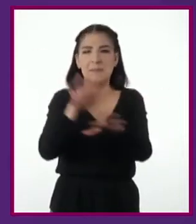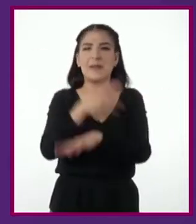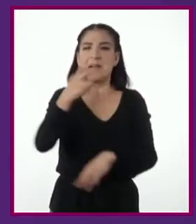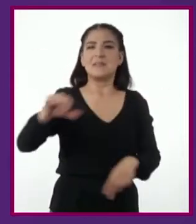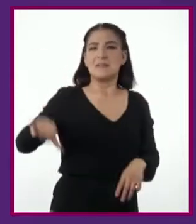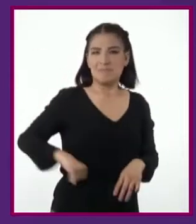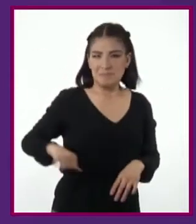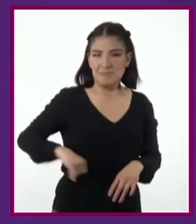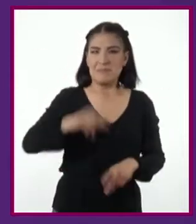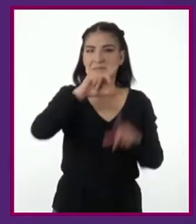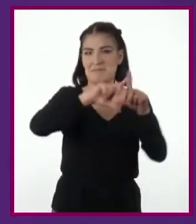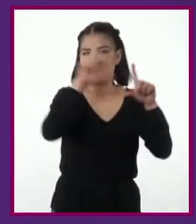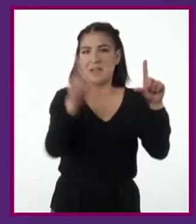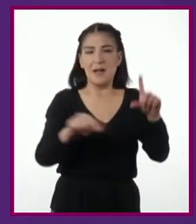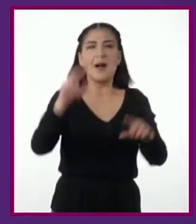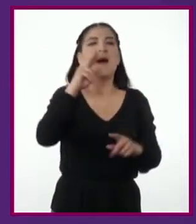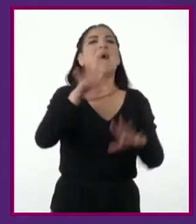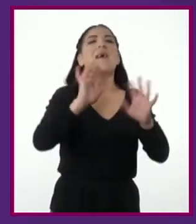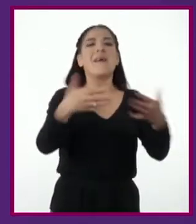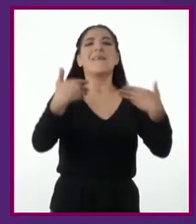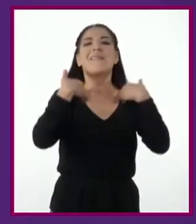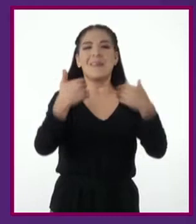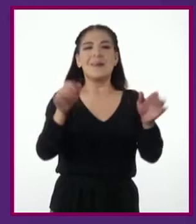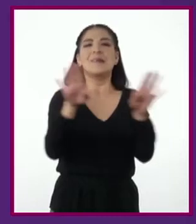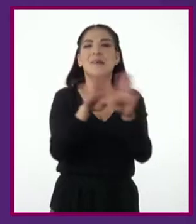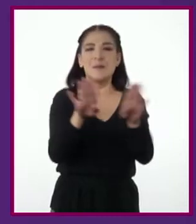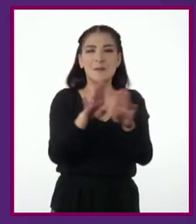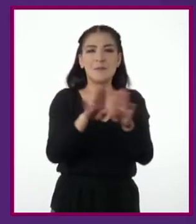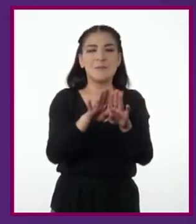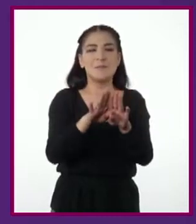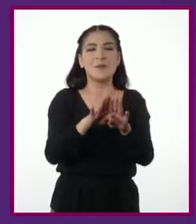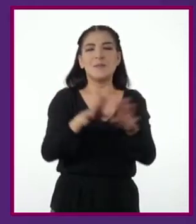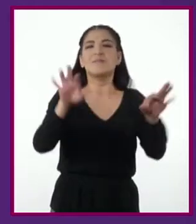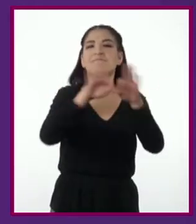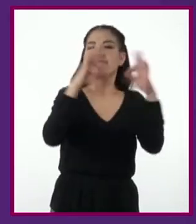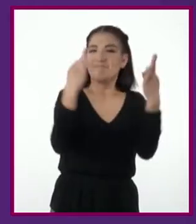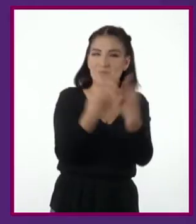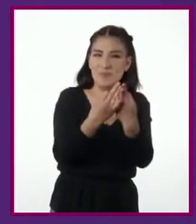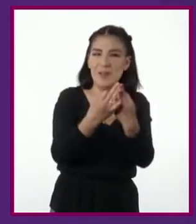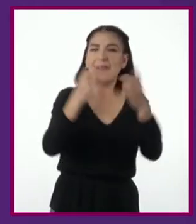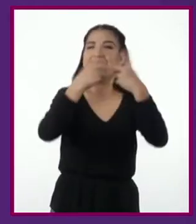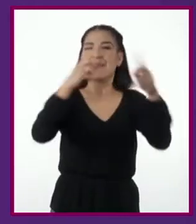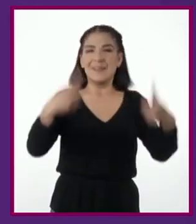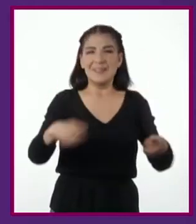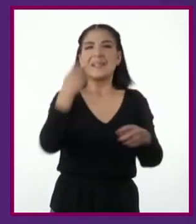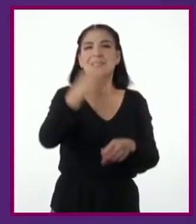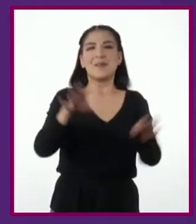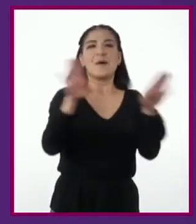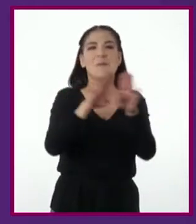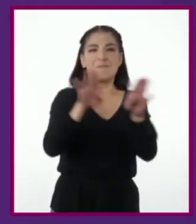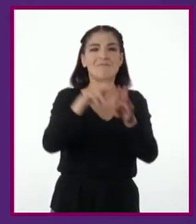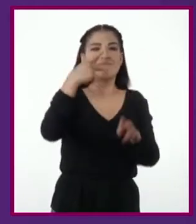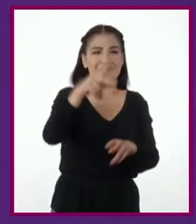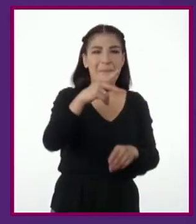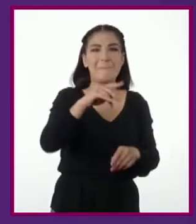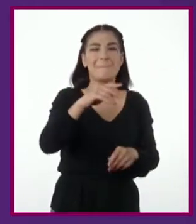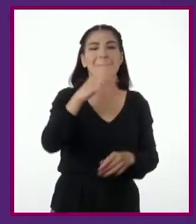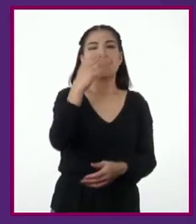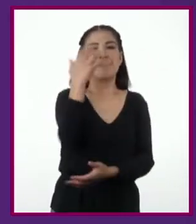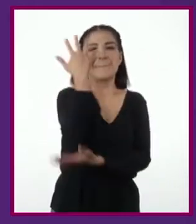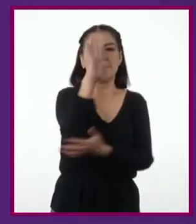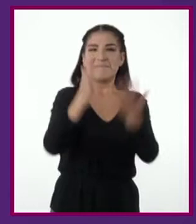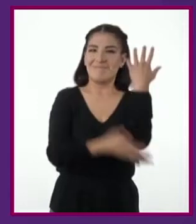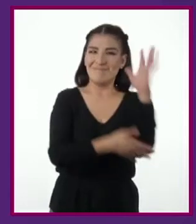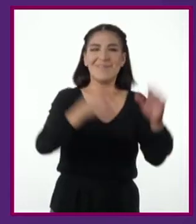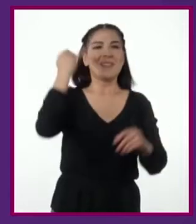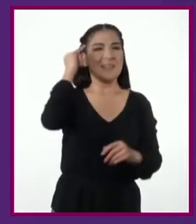país porque permite entender el funcionamiento y desarrollo de las civilizaciones prehispánicas a partir